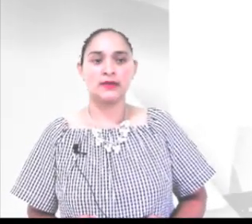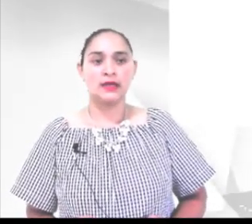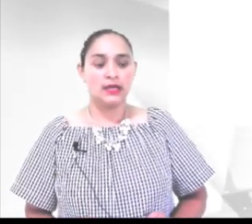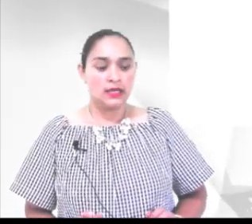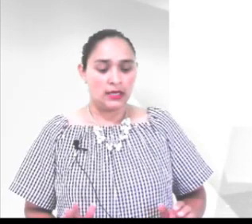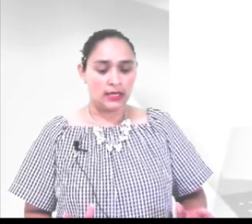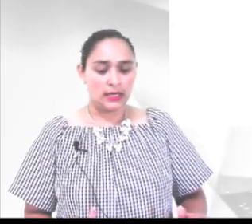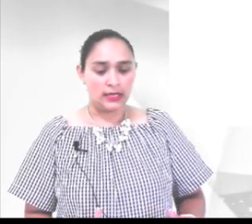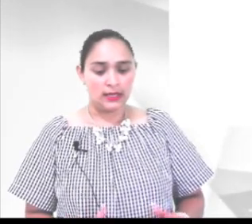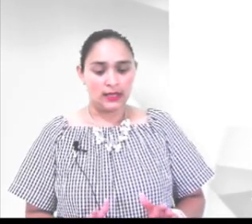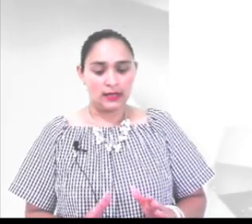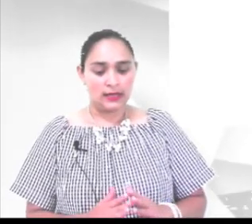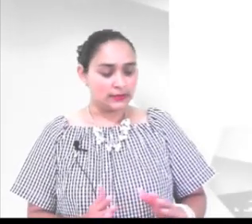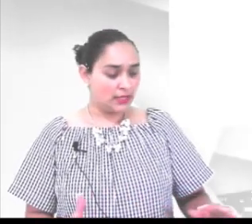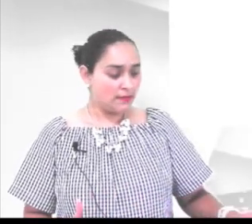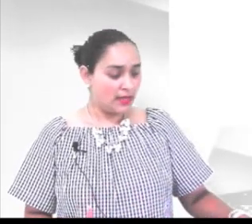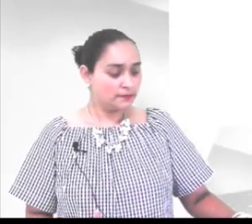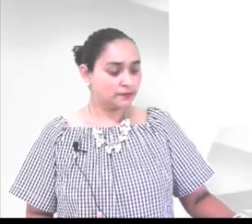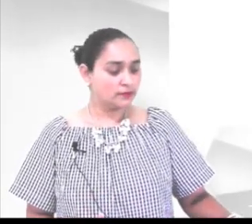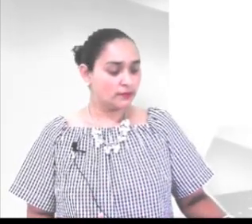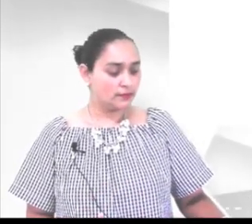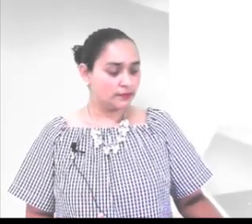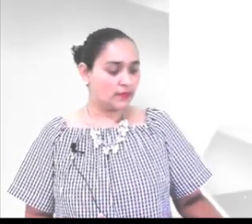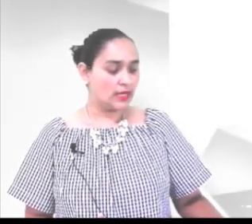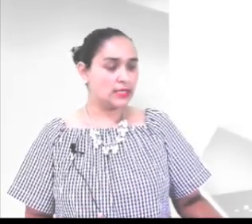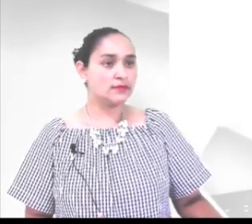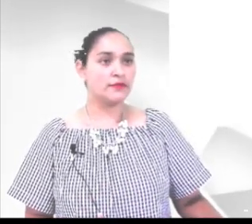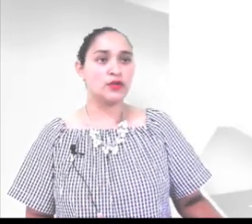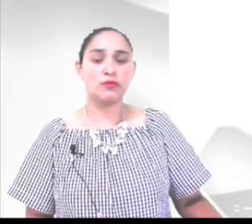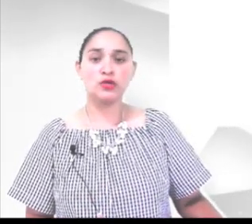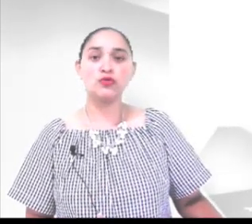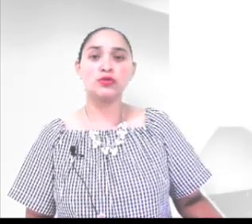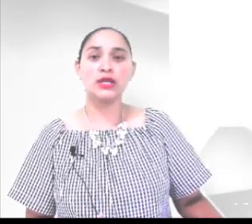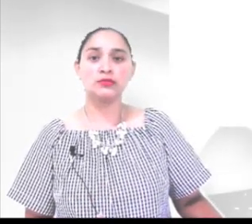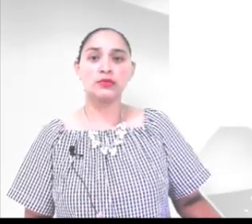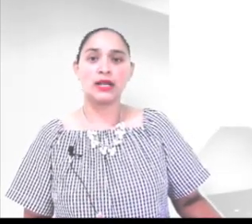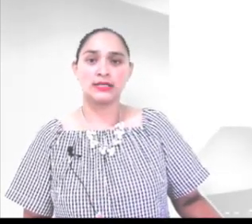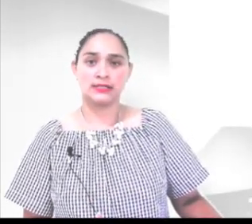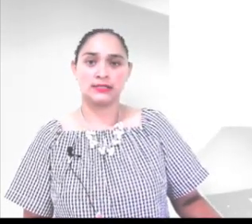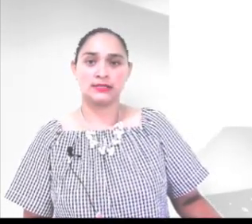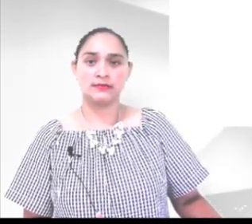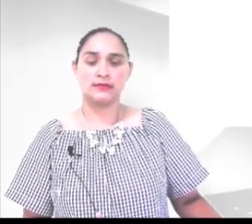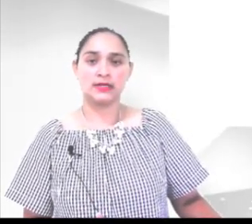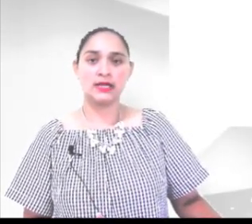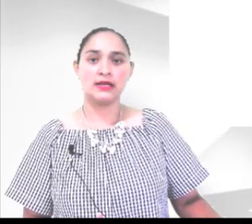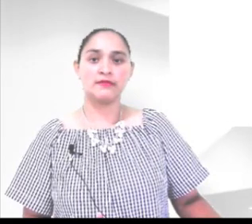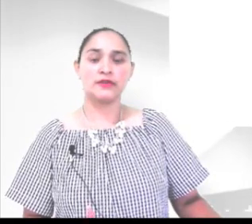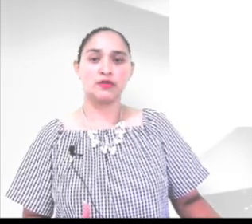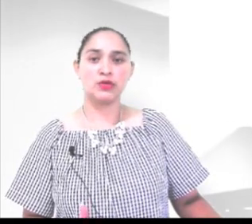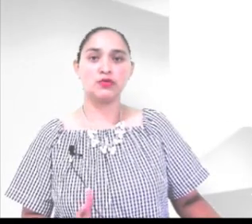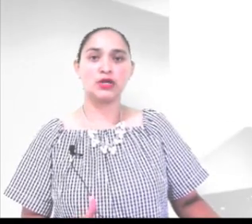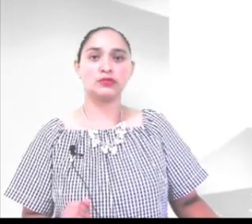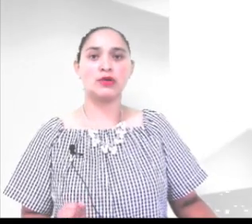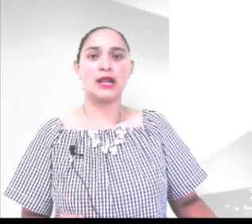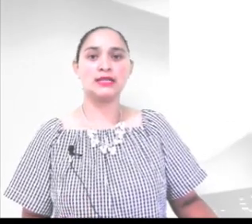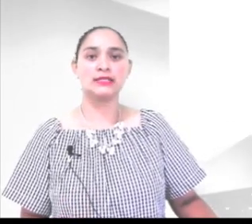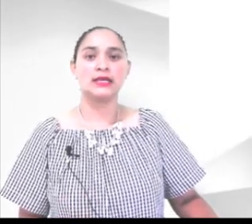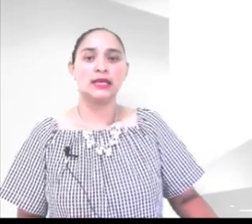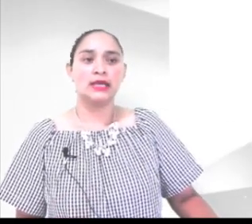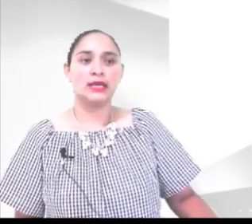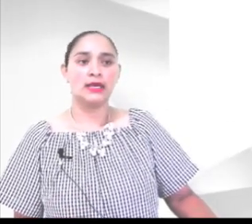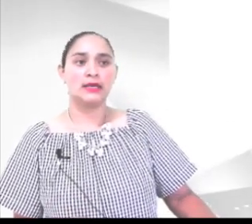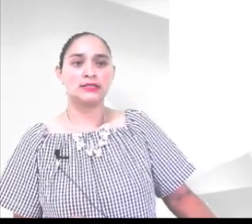día. El tema es fenómenos naturales, ¿verdad? Fenómenos